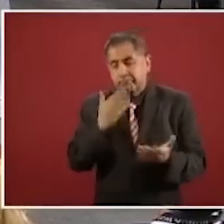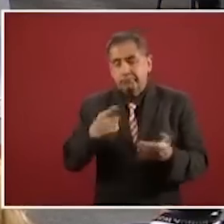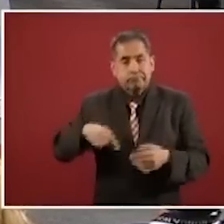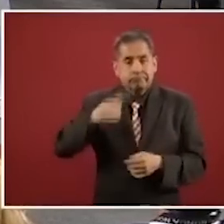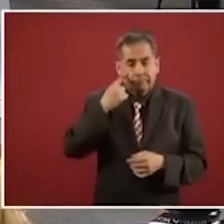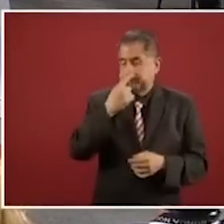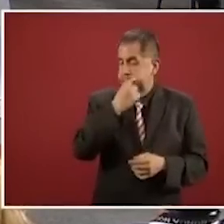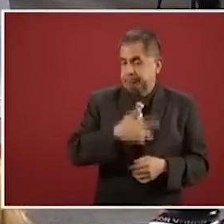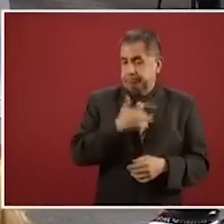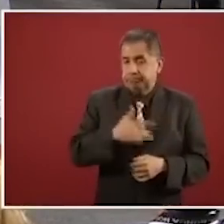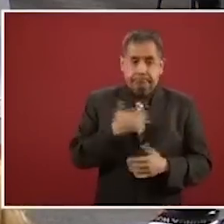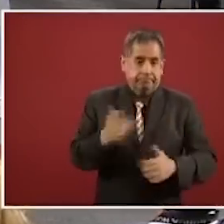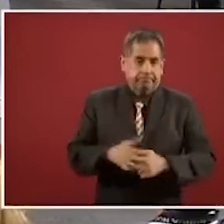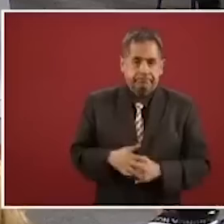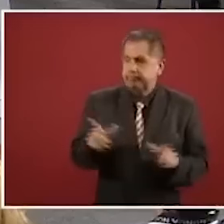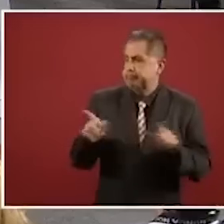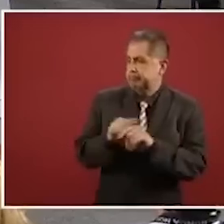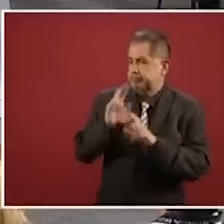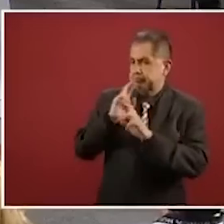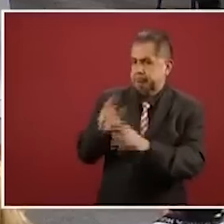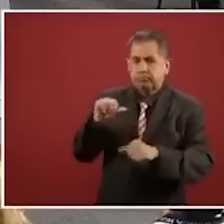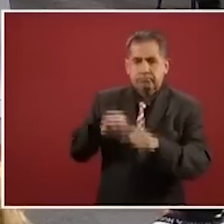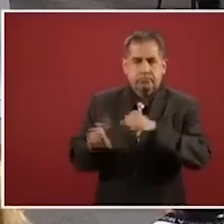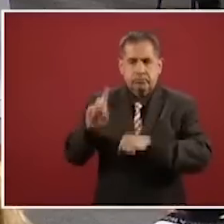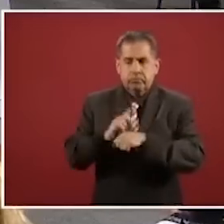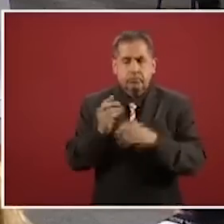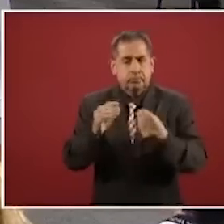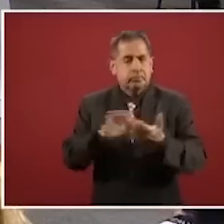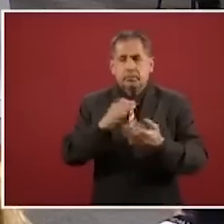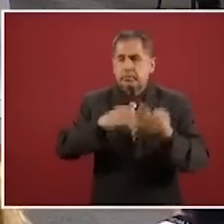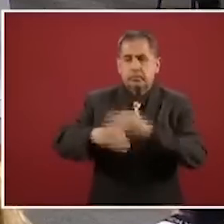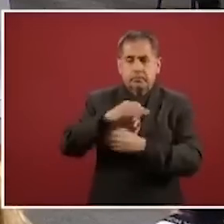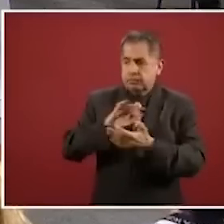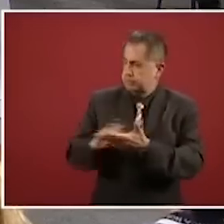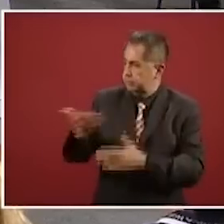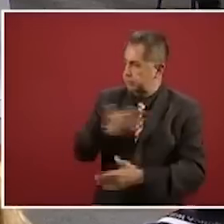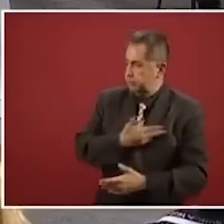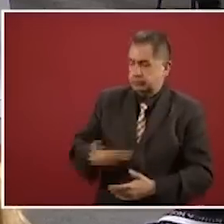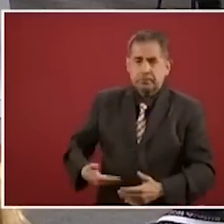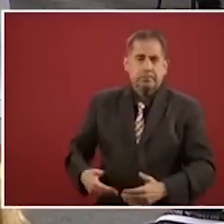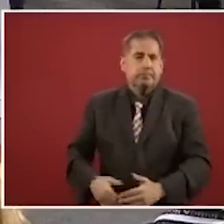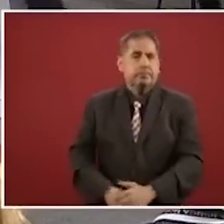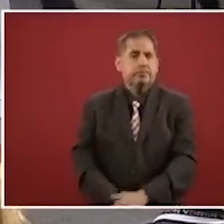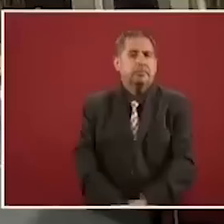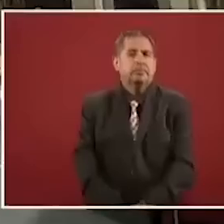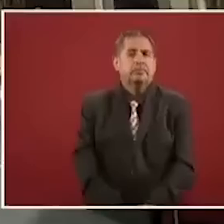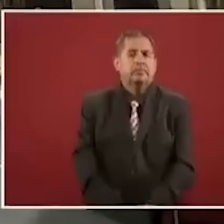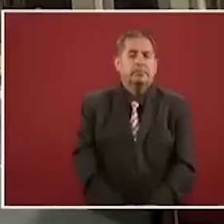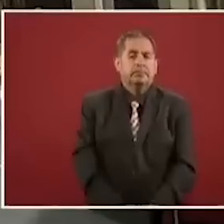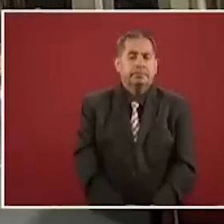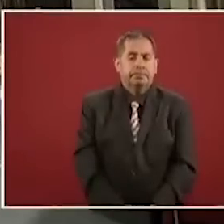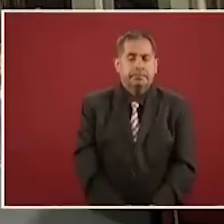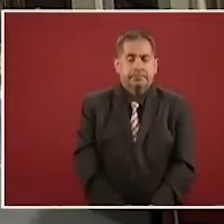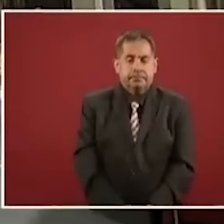considerara. Ese es el reporte el día de hoy. Muchas gracias a todos. Gracias, presidente.